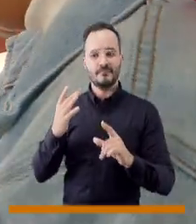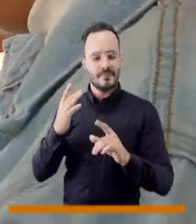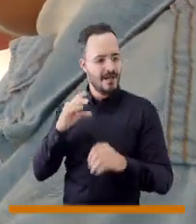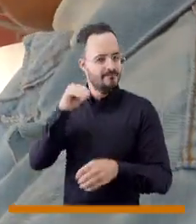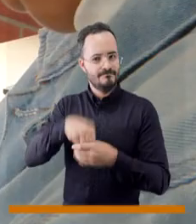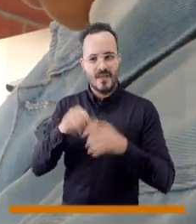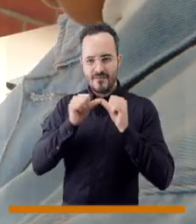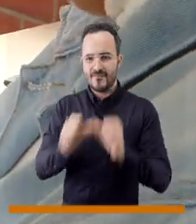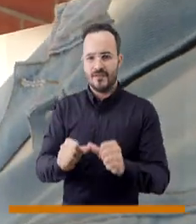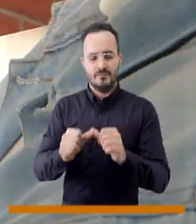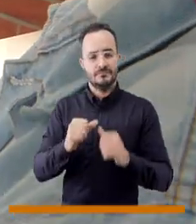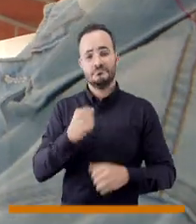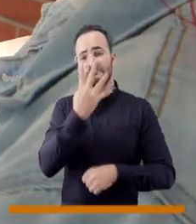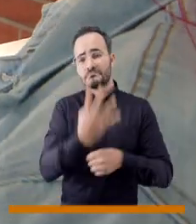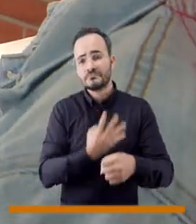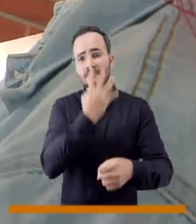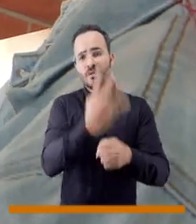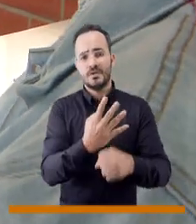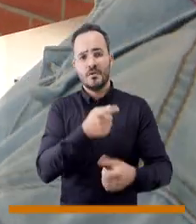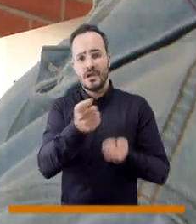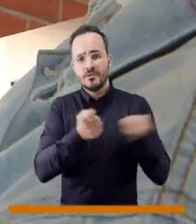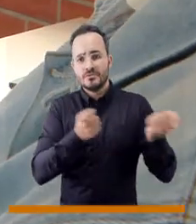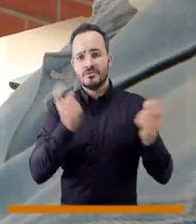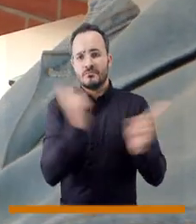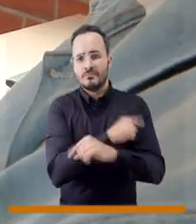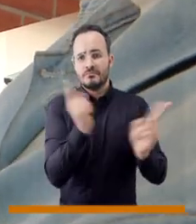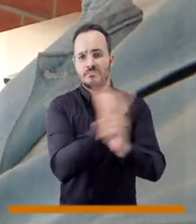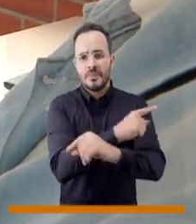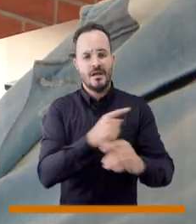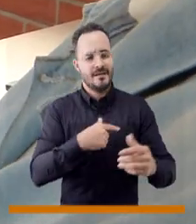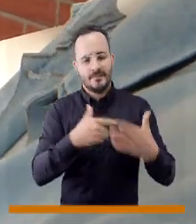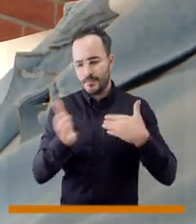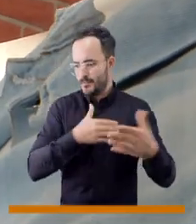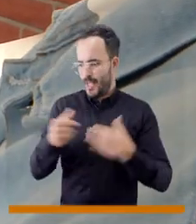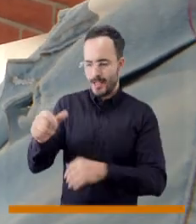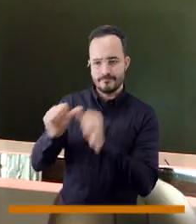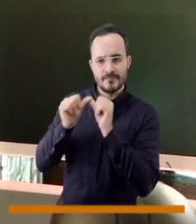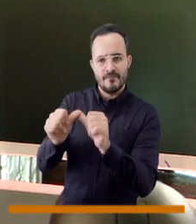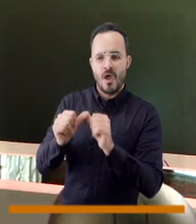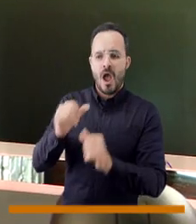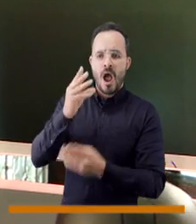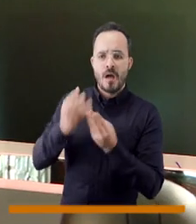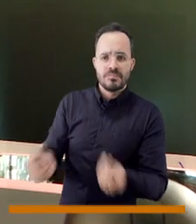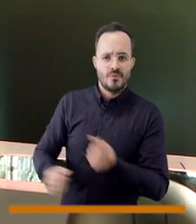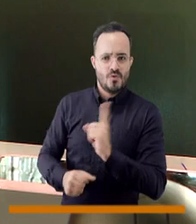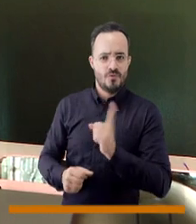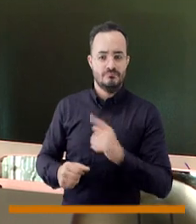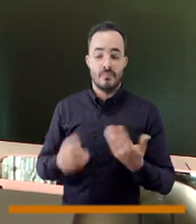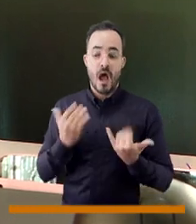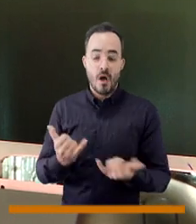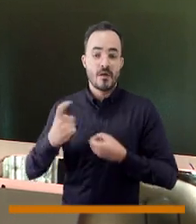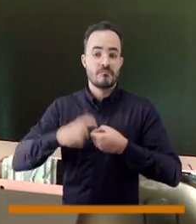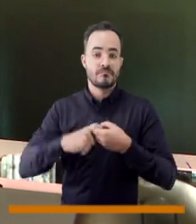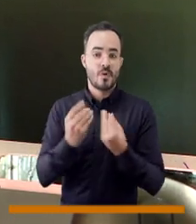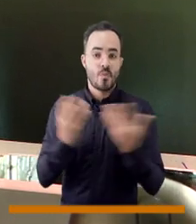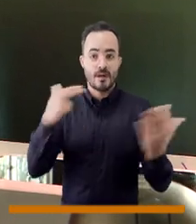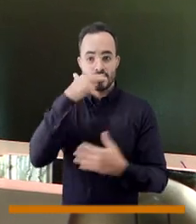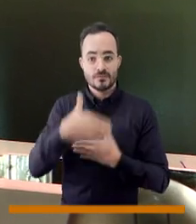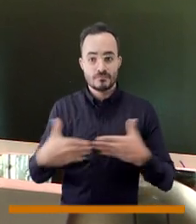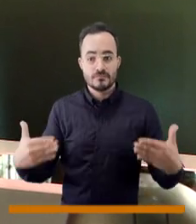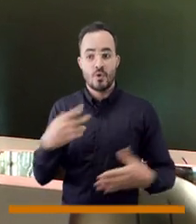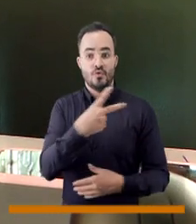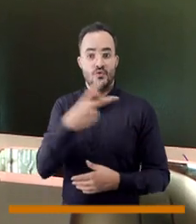que administración tras administración se garanticen los recursos de forma obligatoria. Hoy se atienden más de 200